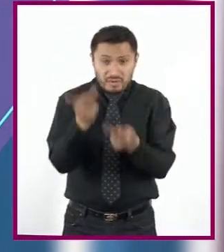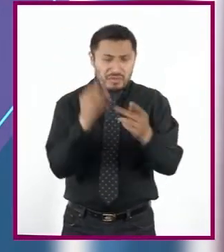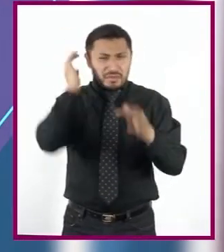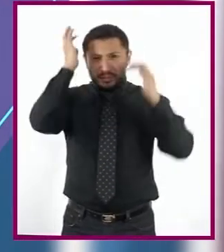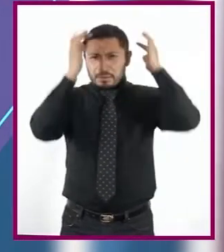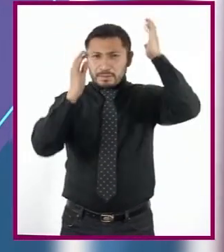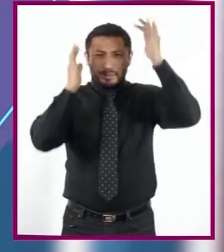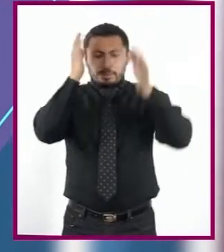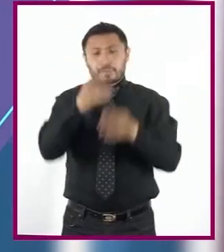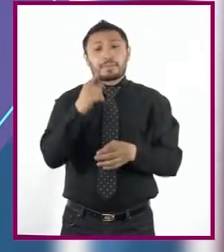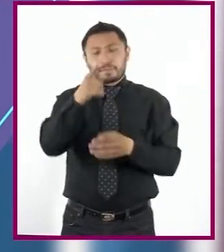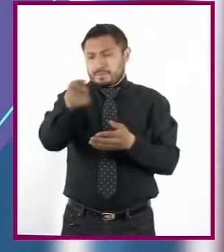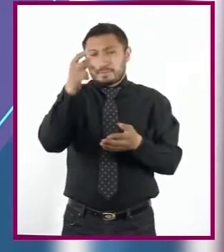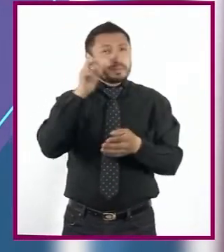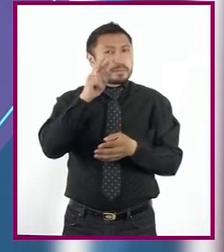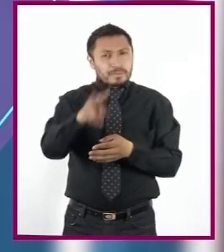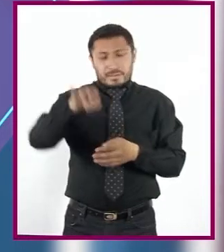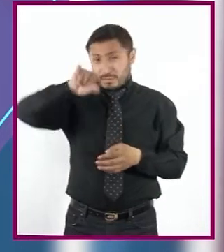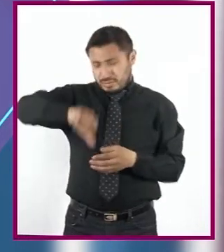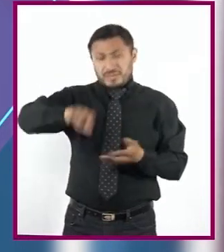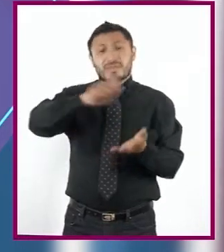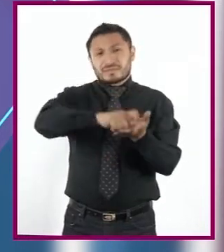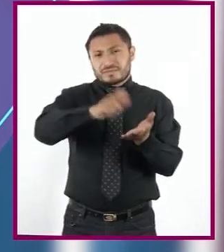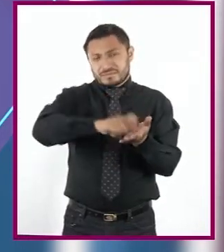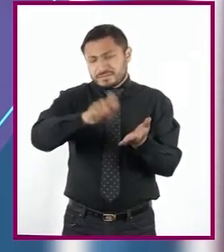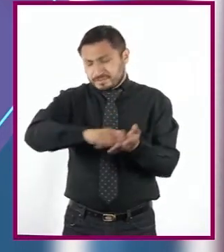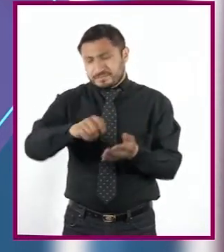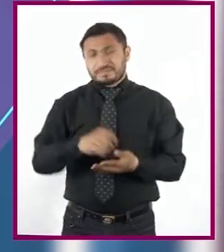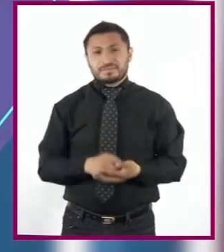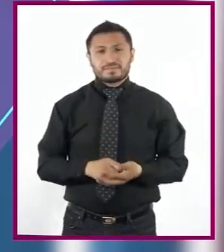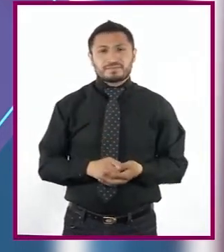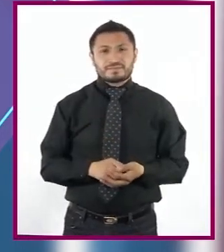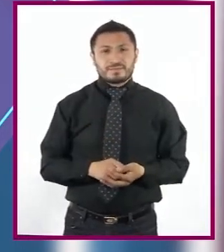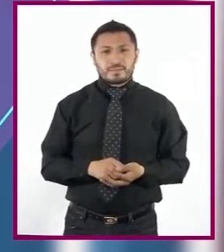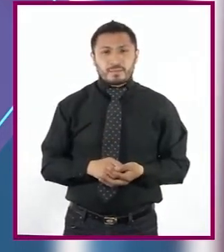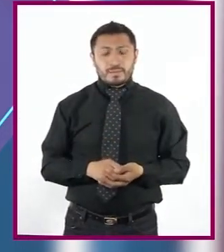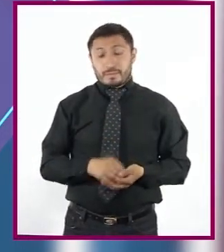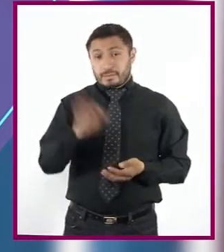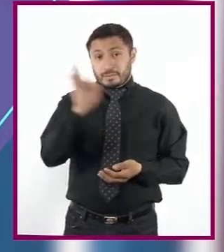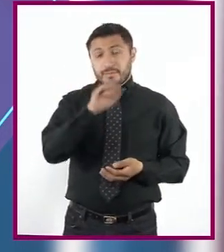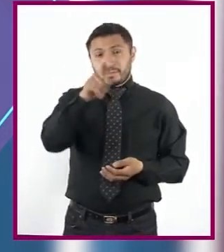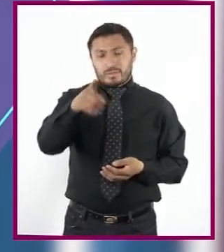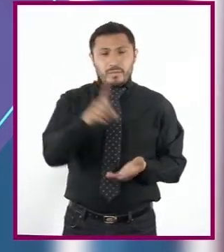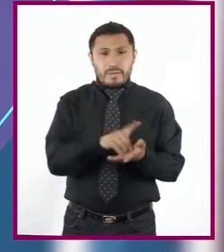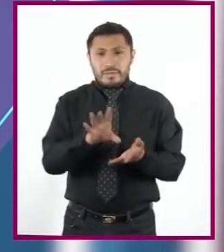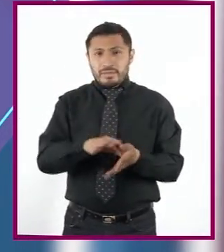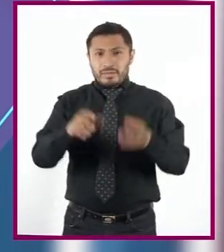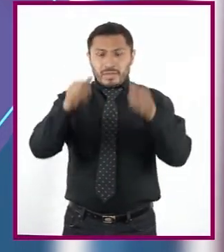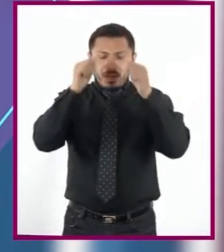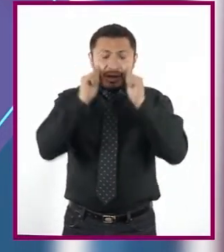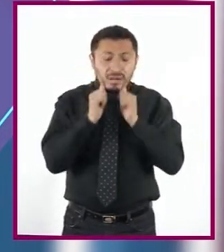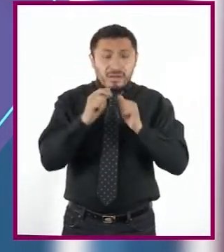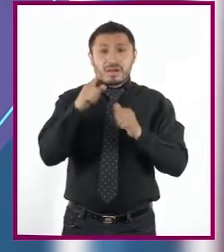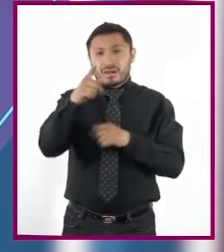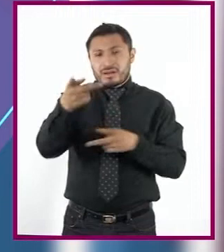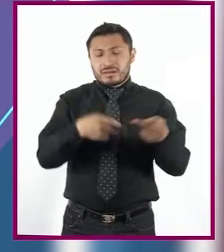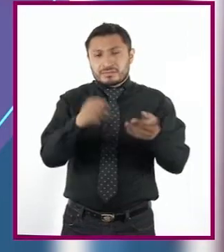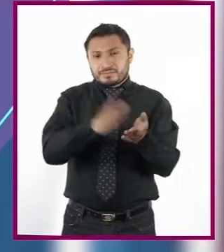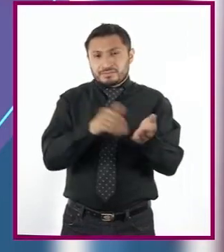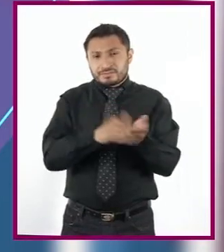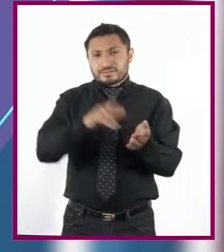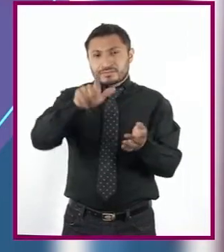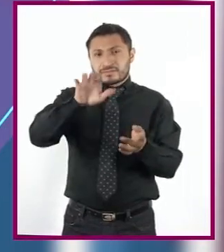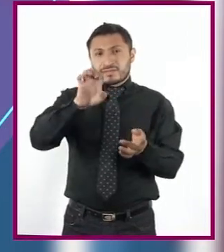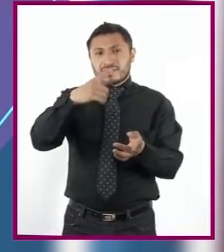que surjan a partir de lo que analizaremos a lo largo de la sesión. Si tienen discapacidad visual, preparen sus hojas